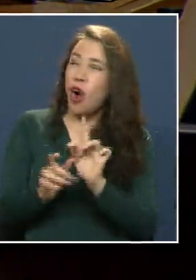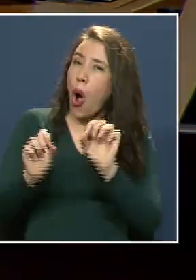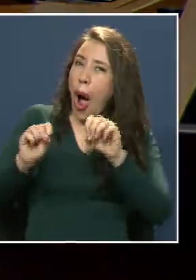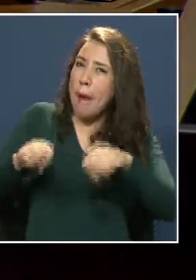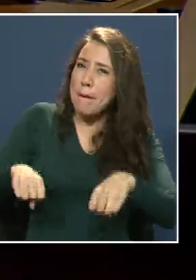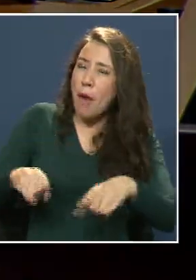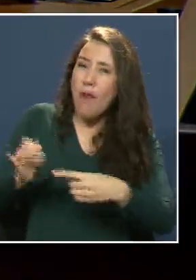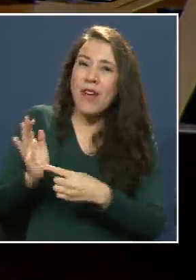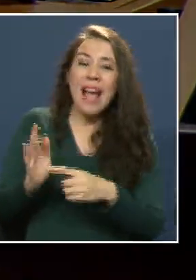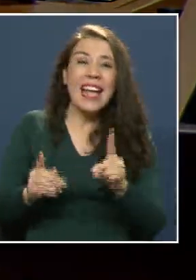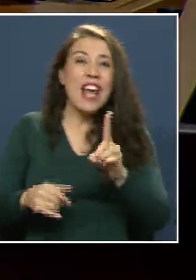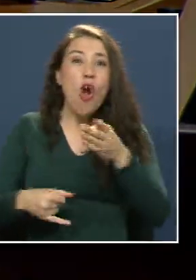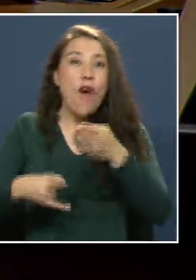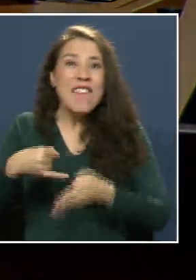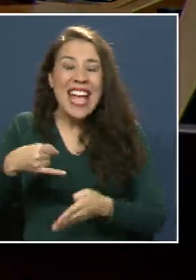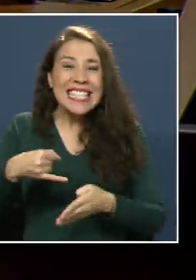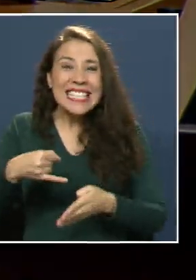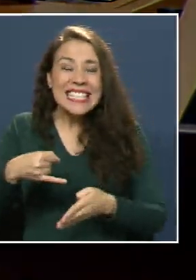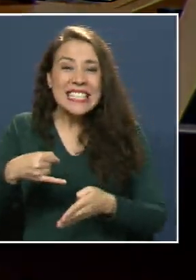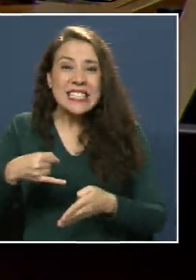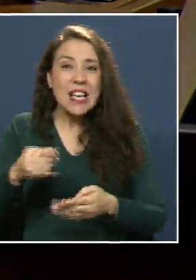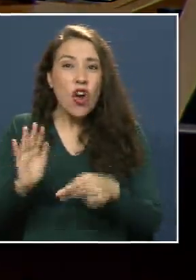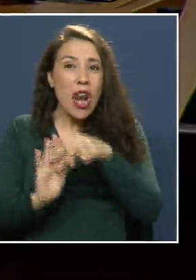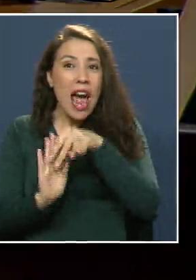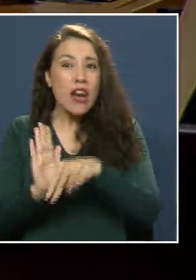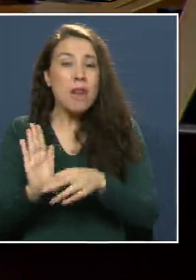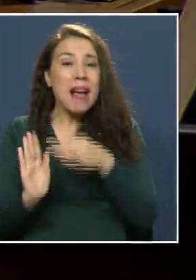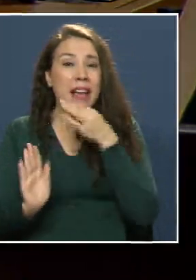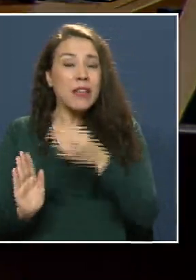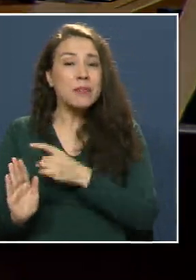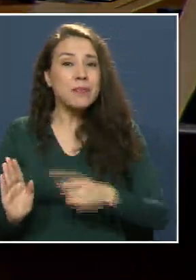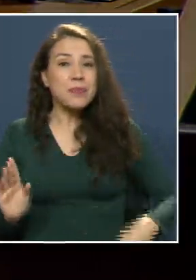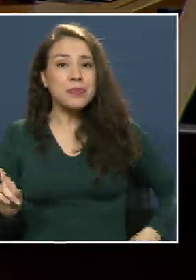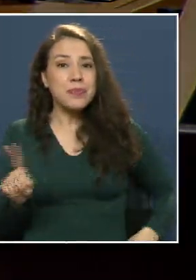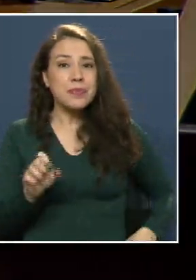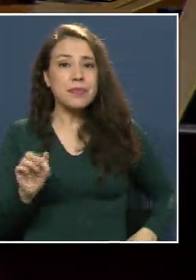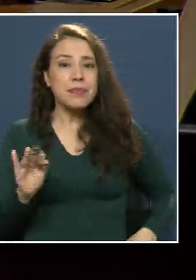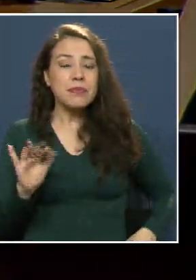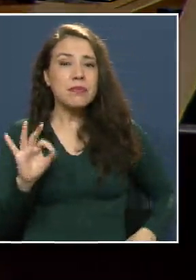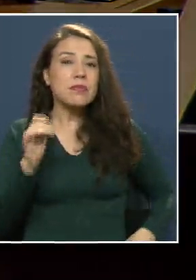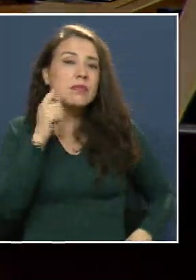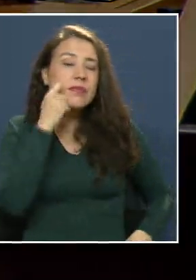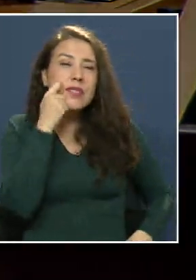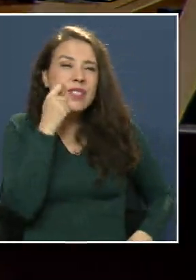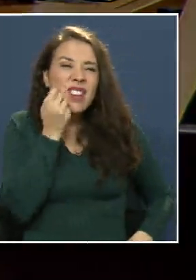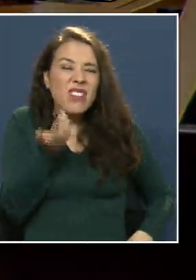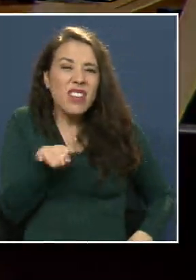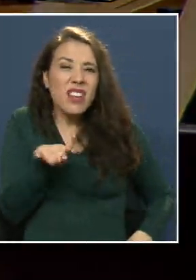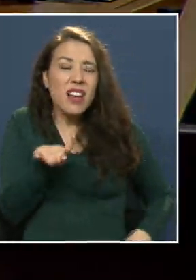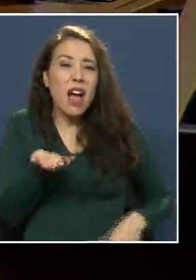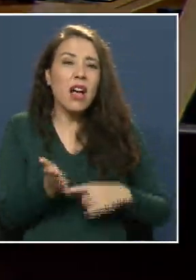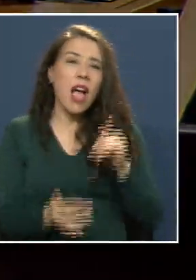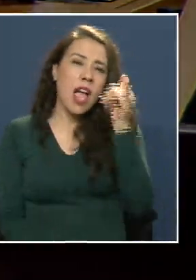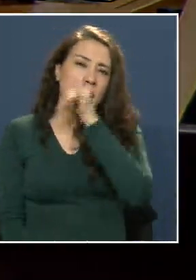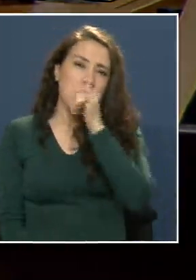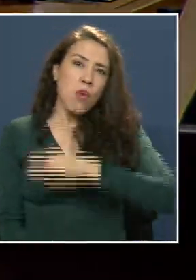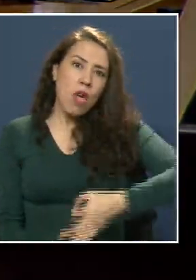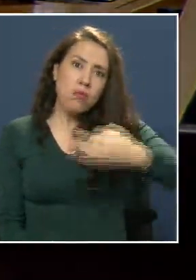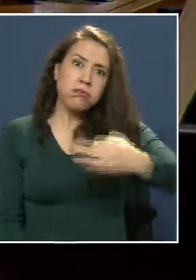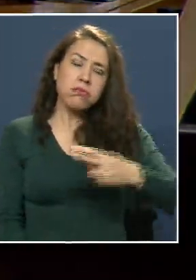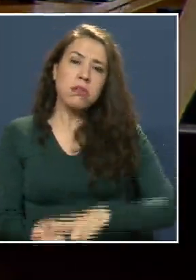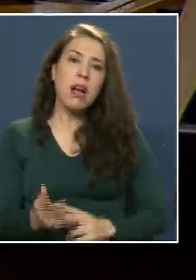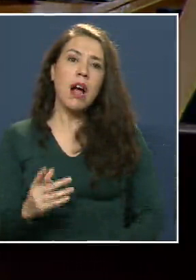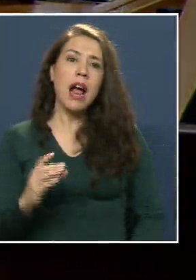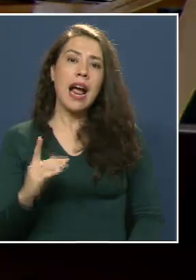esta imprescriptibilidad con la norma señalada por el diputado Zaffirio, en realidad esto es impunidad pura para